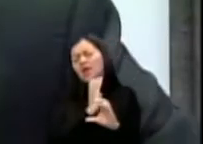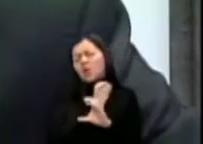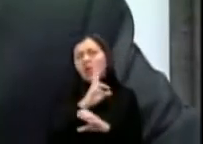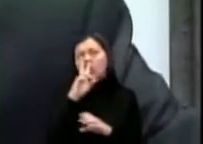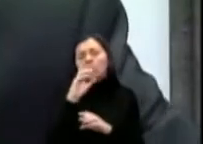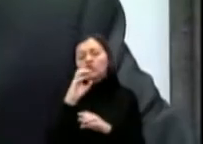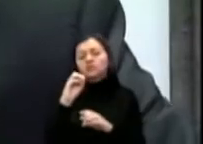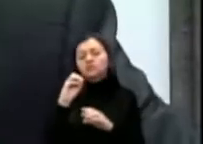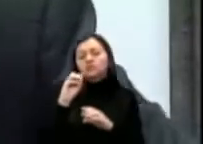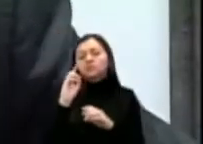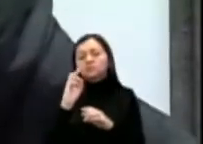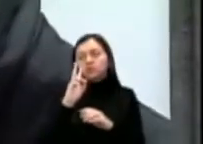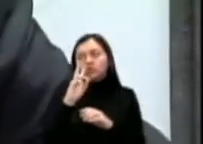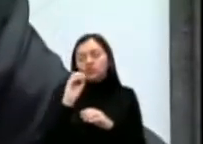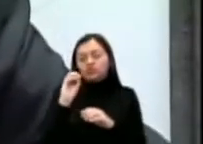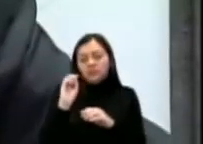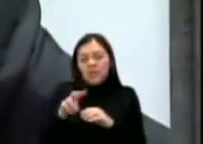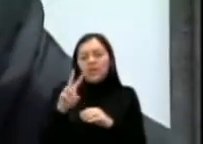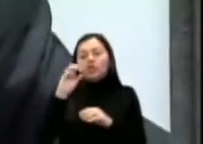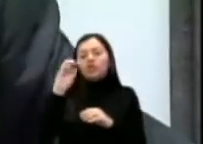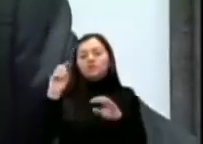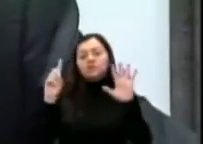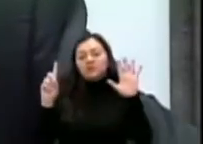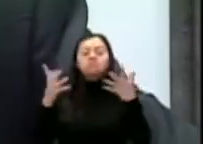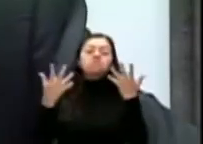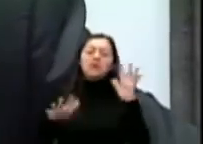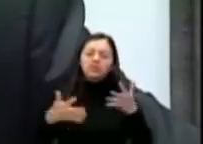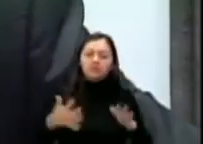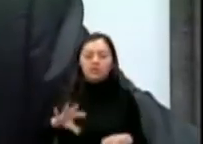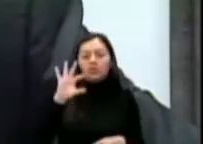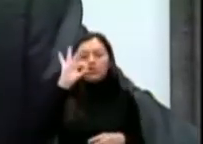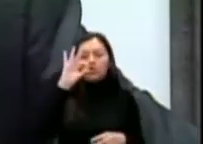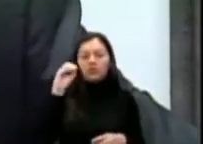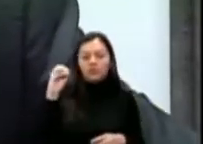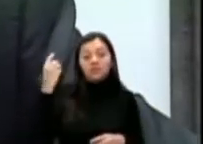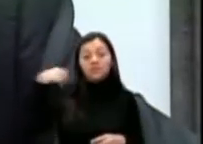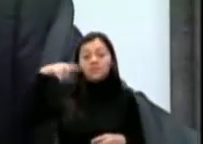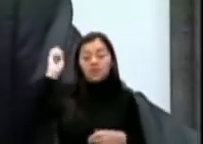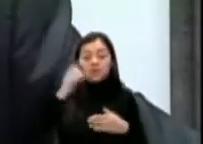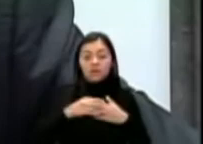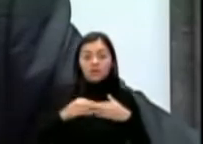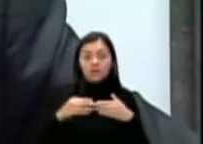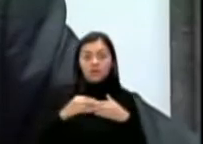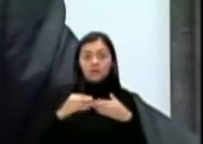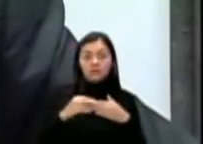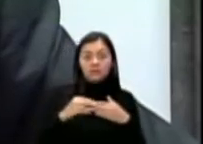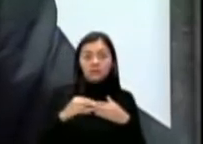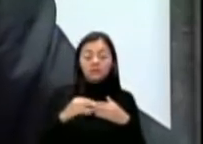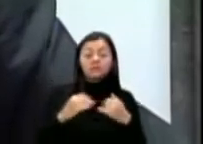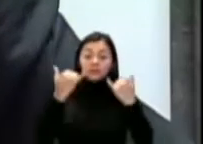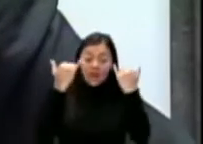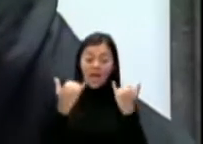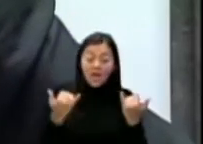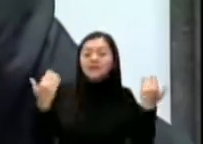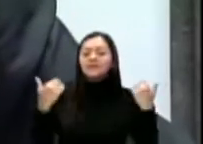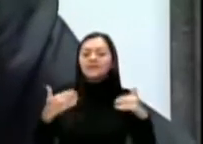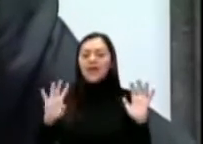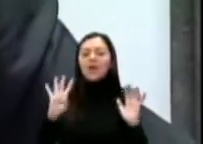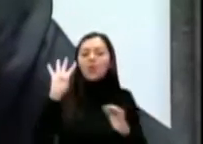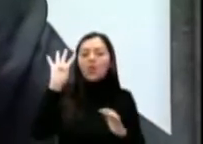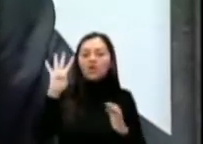2006 aproximadamente 900 millones de dólares ahora el 2014 se han entregado más de